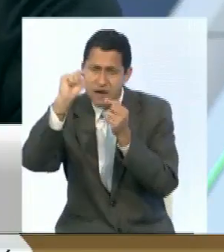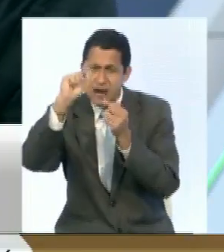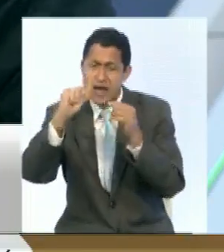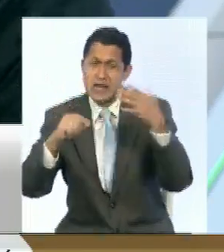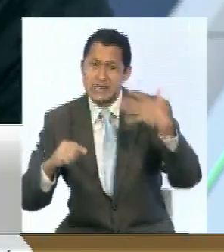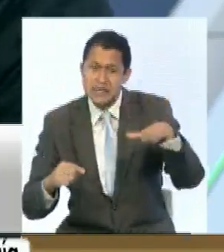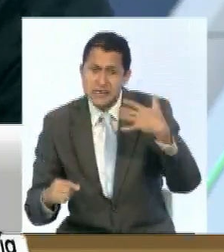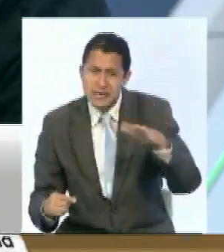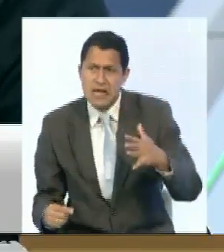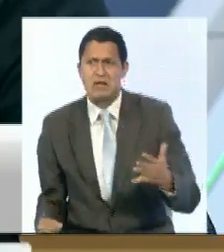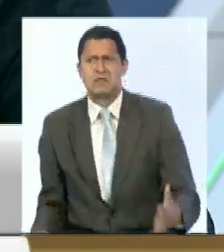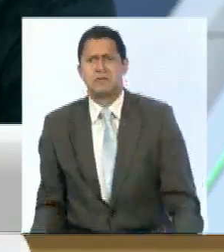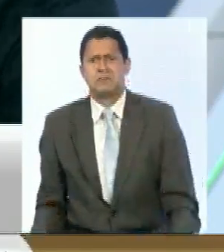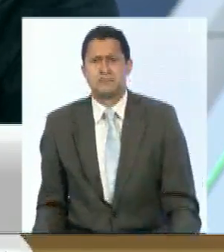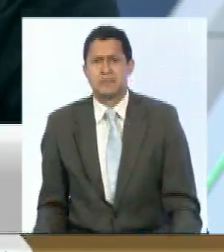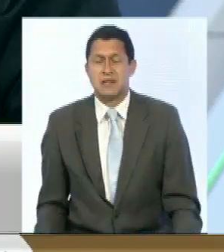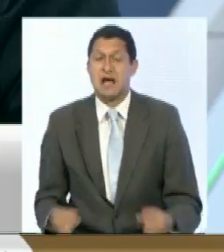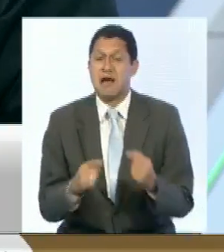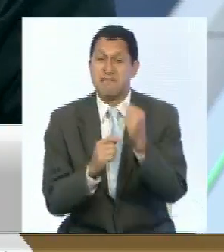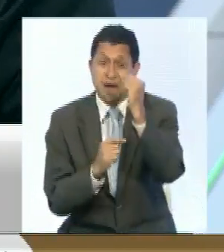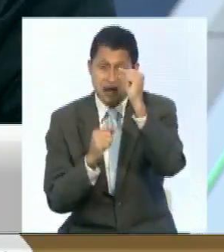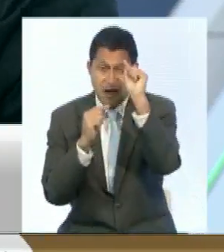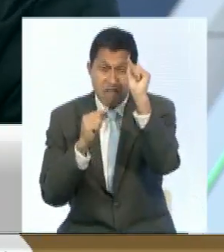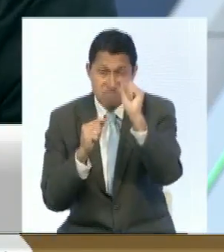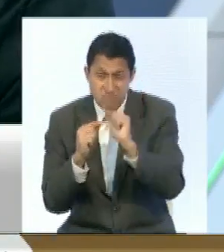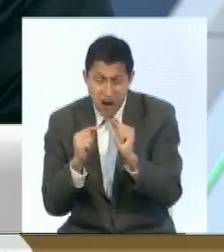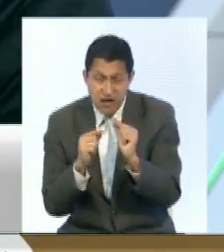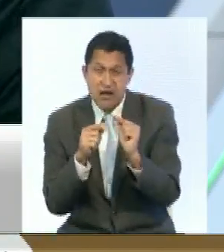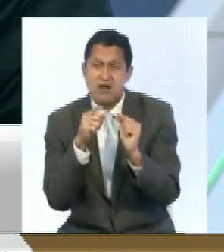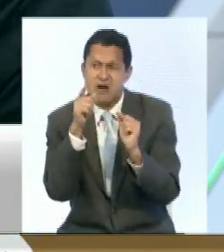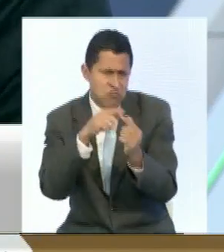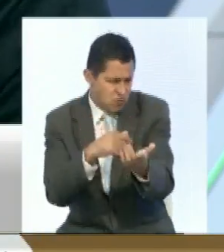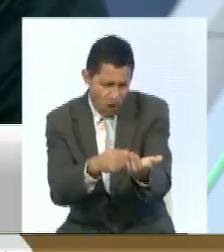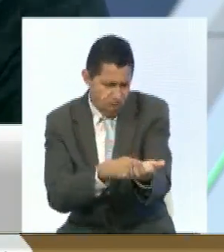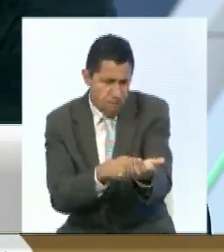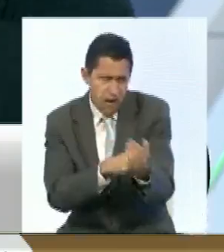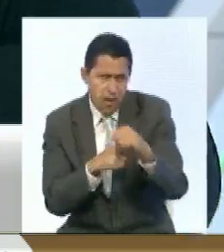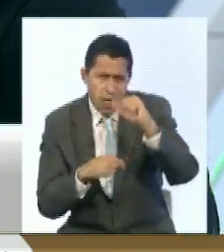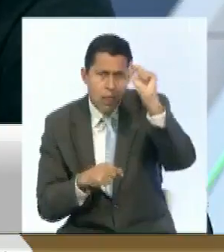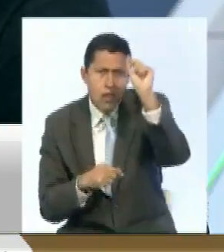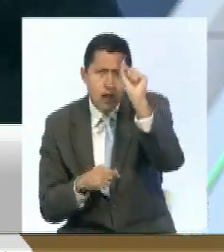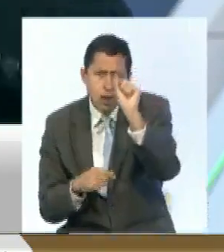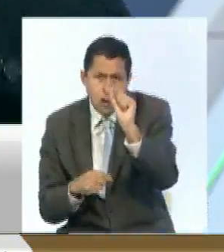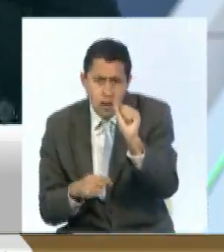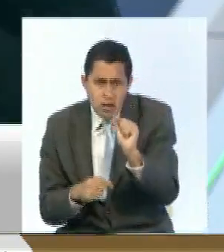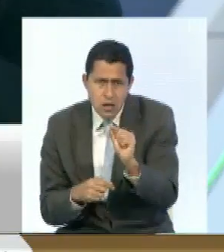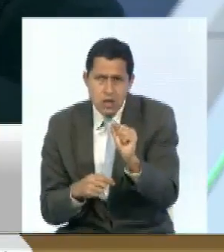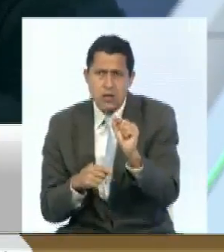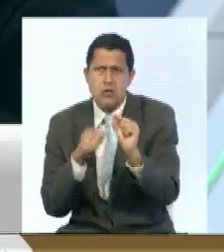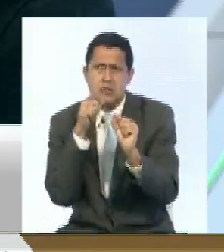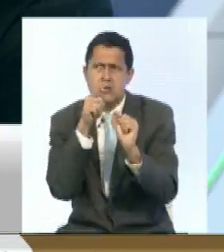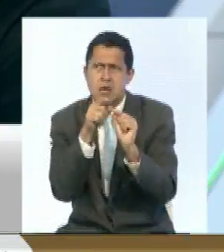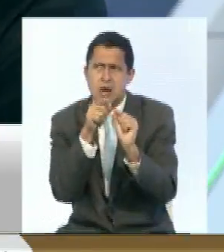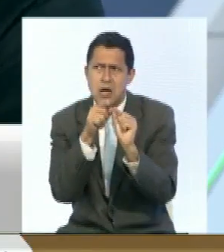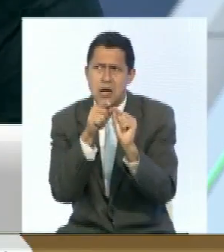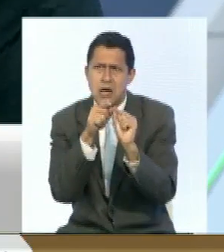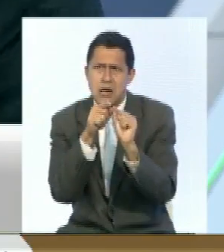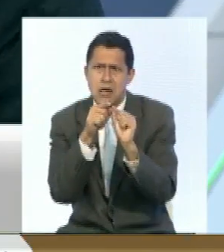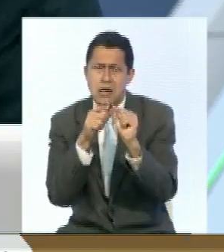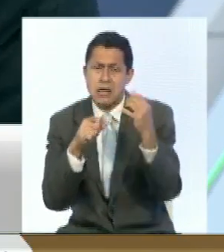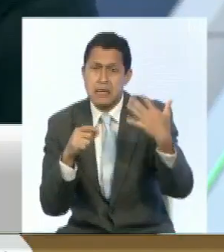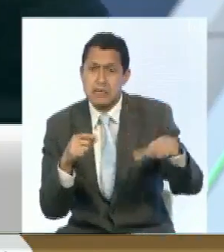obviamente que la avena es de esos pesos que van habana van a llegar a la vena renal izquierda